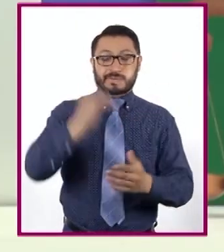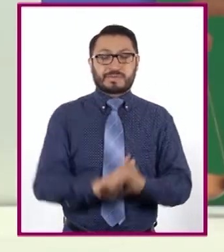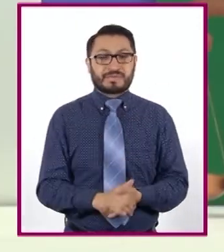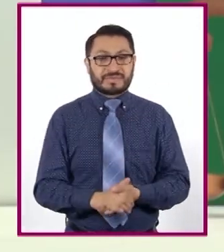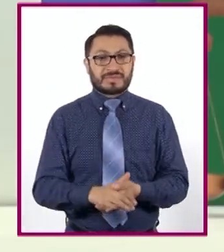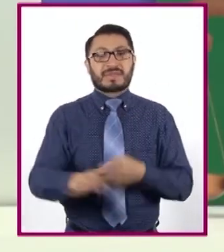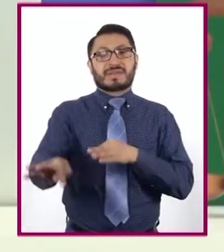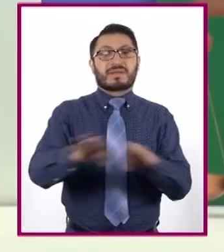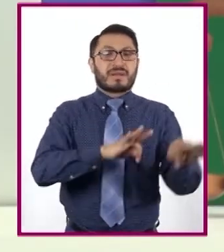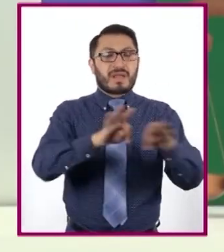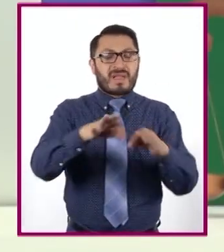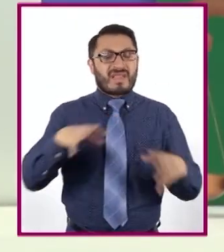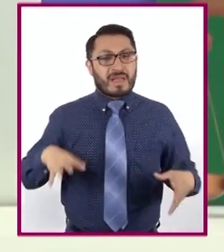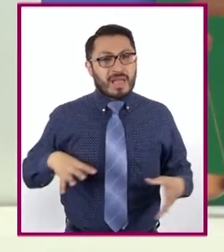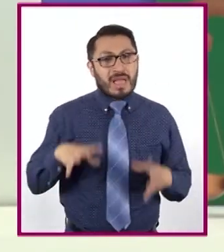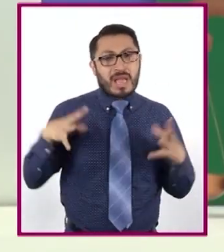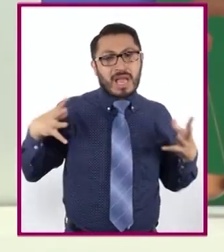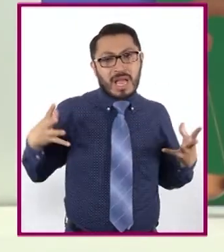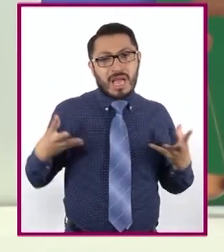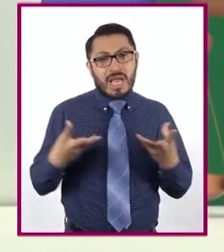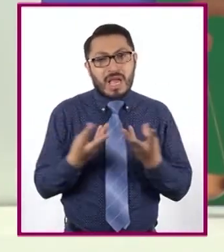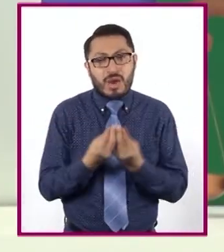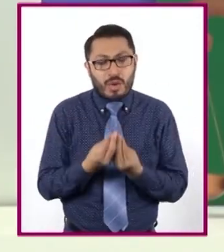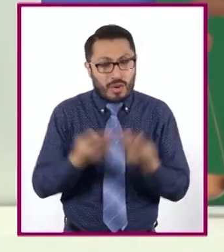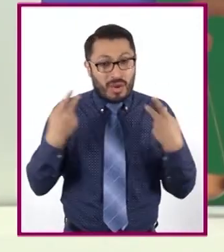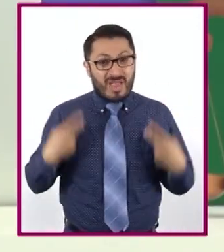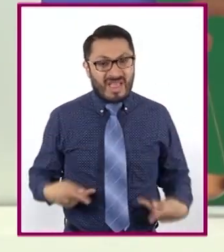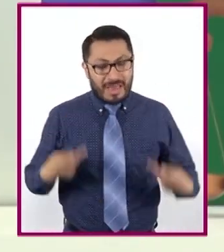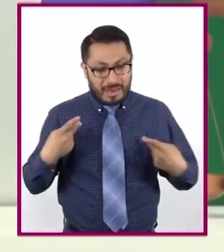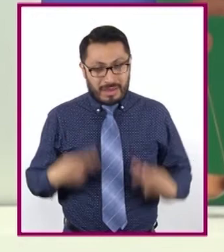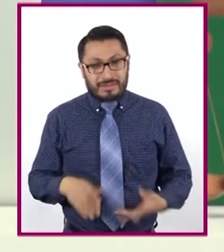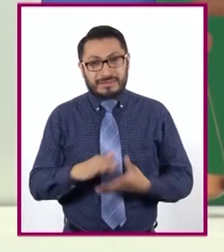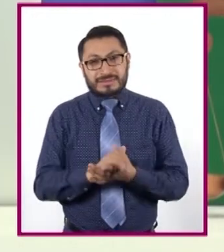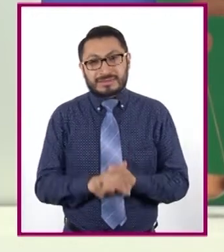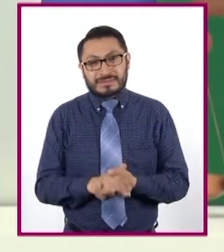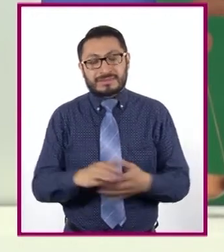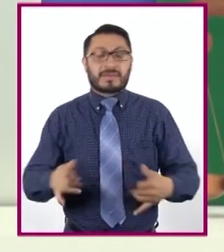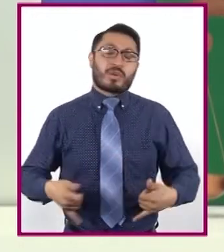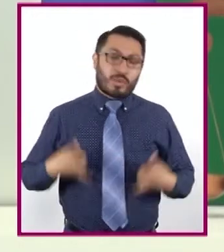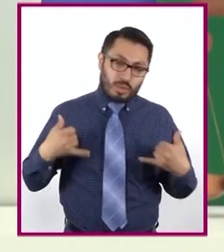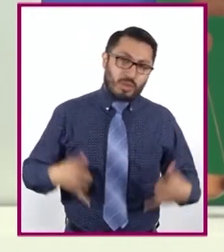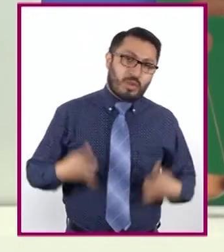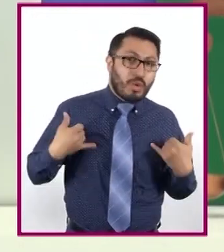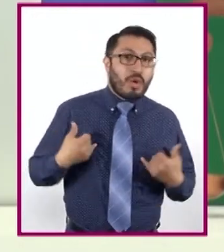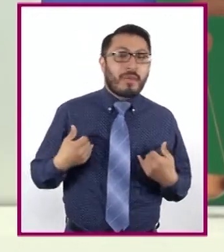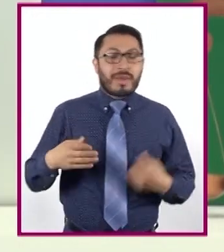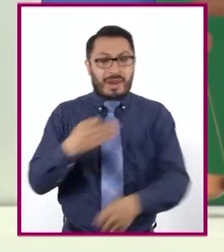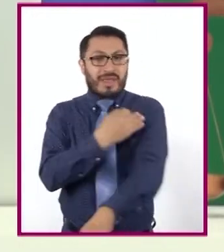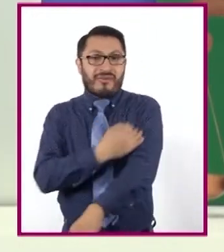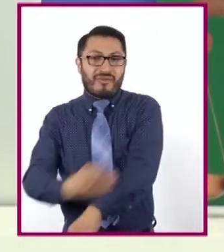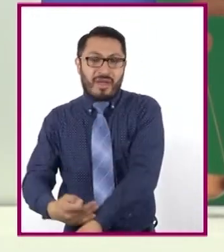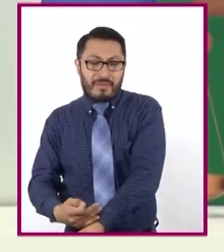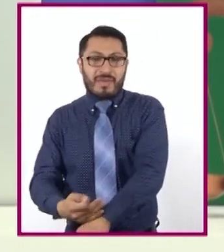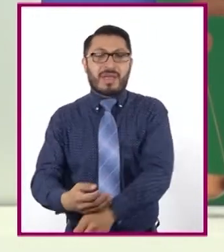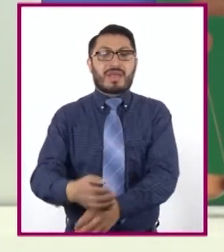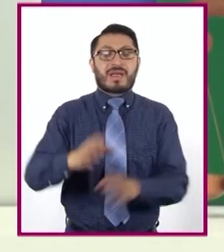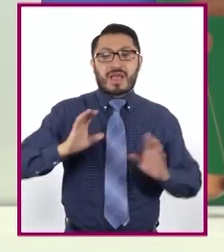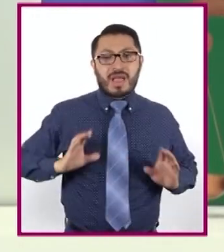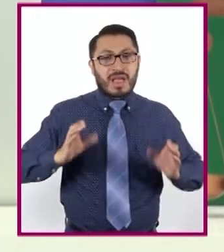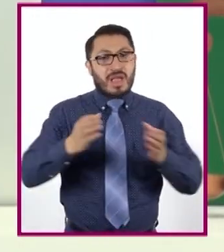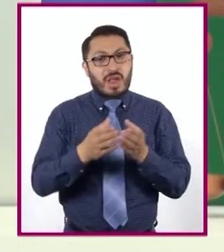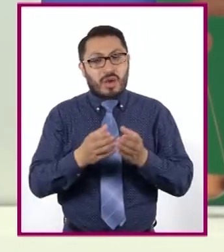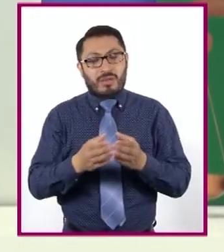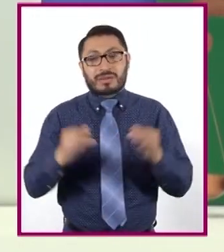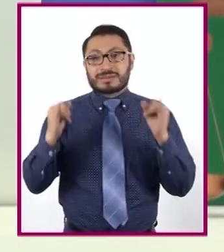El trabajo conjunto de todas las personas involucradas, los adolescentes, la familia, la comunidad,